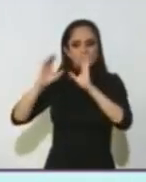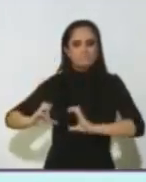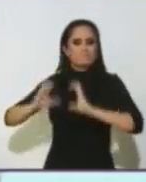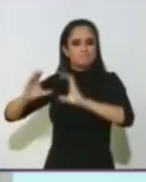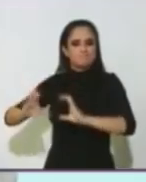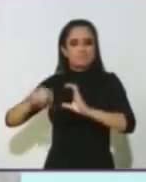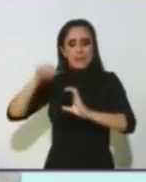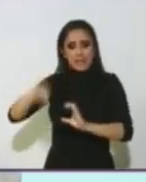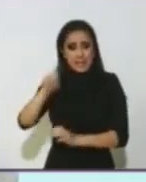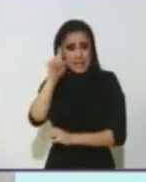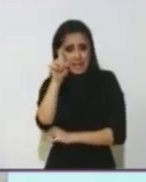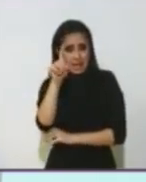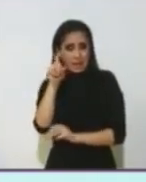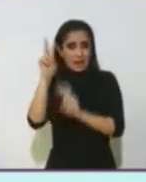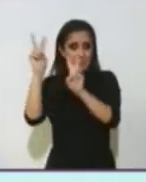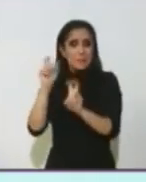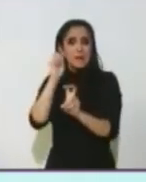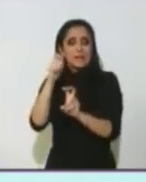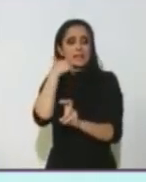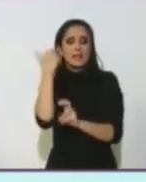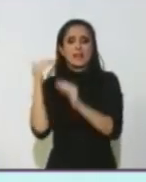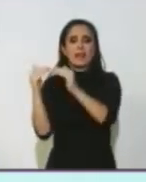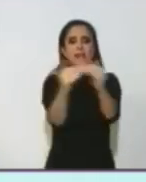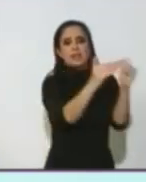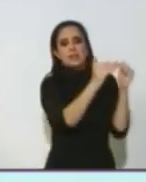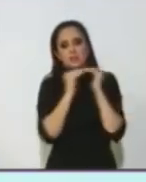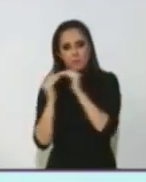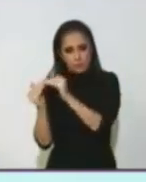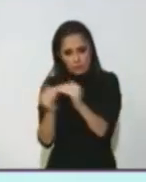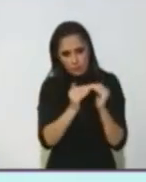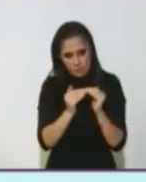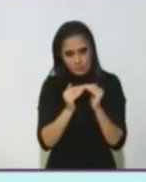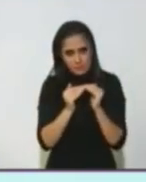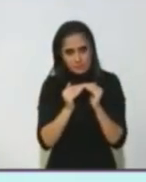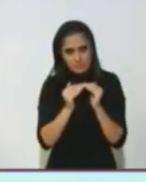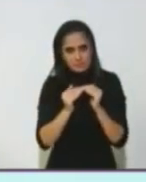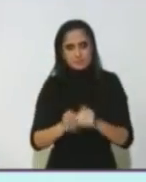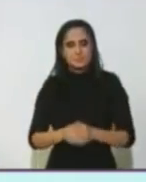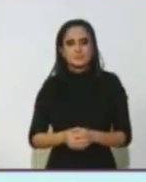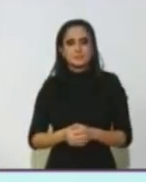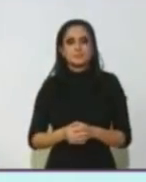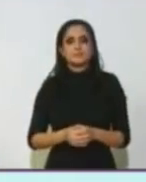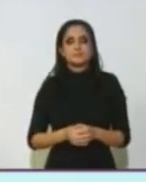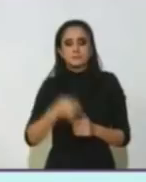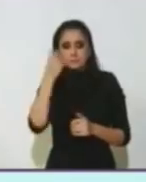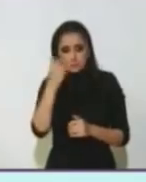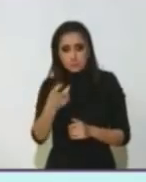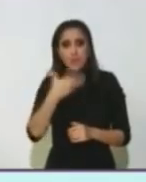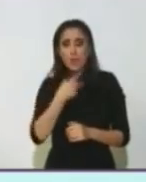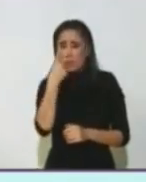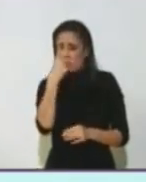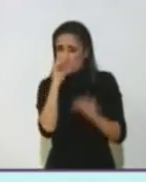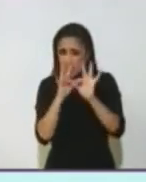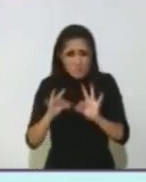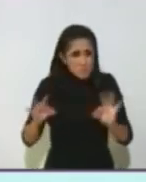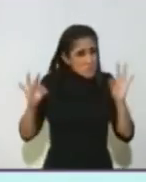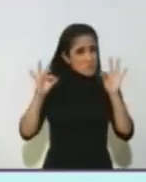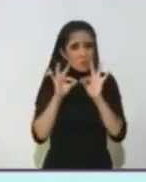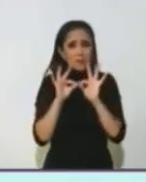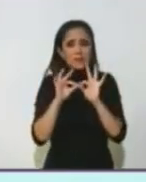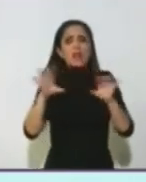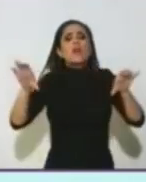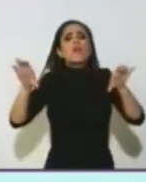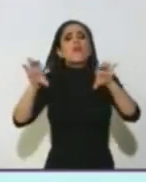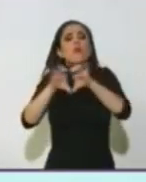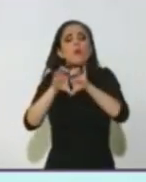tema del agua es un tema de equidad y yo creo que el punto nodal es cómo reducir